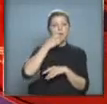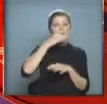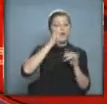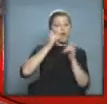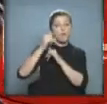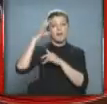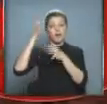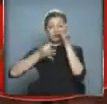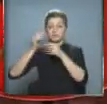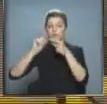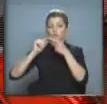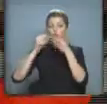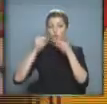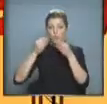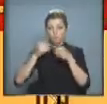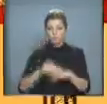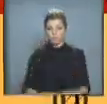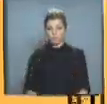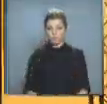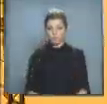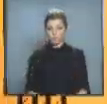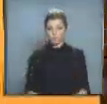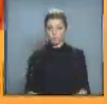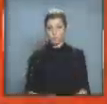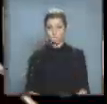justicia. Perfecto, a ver.